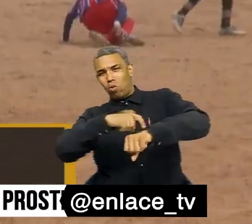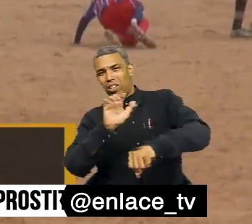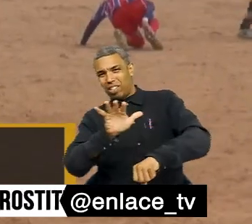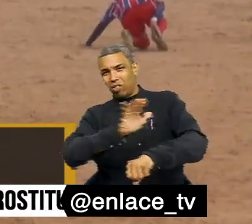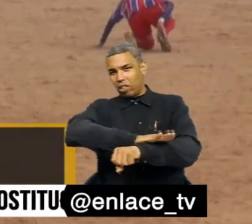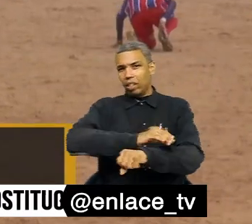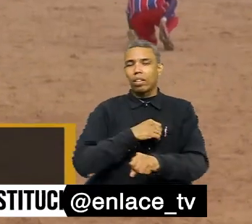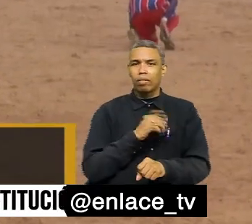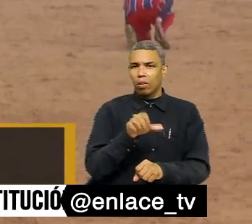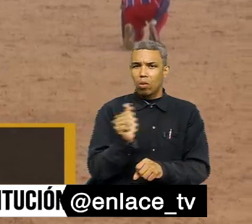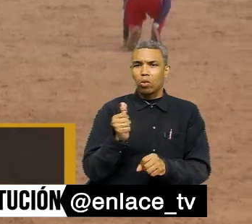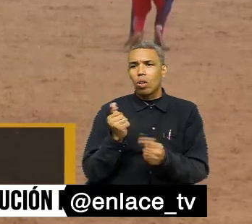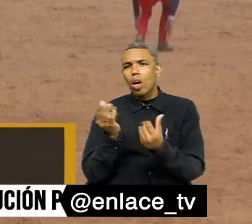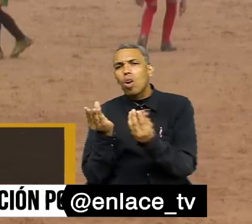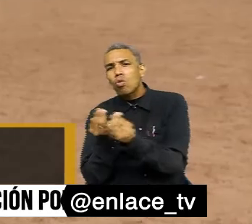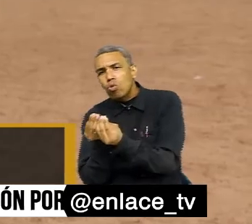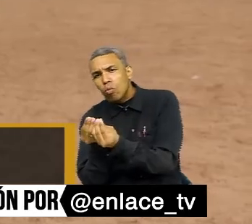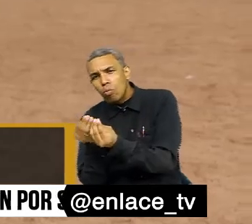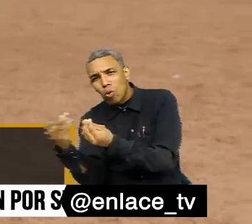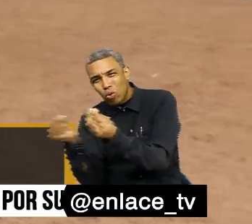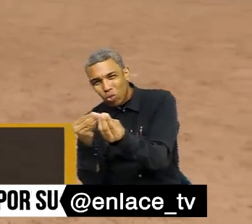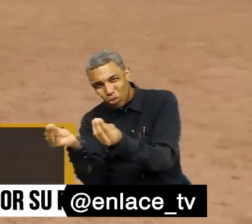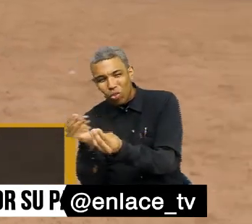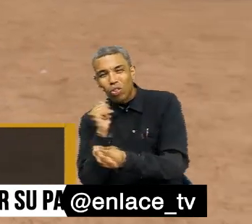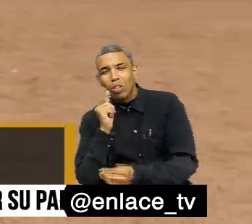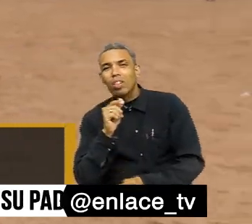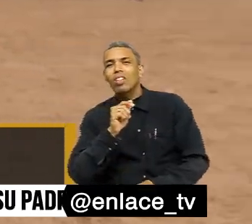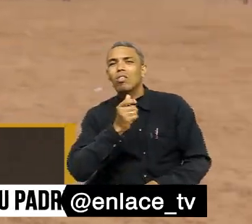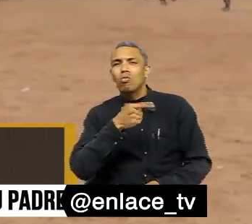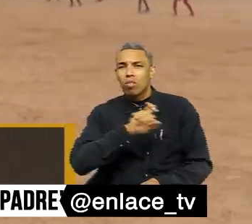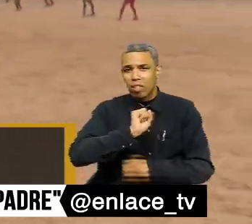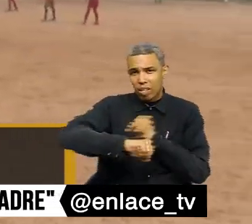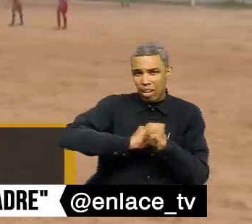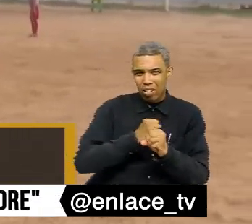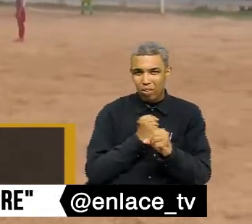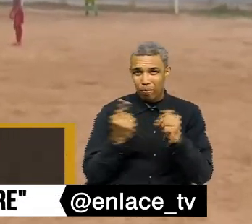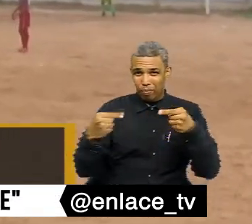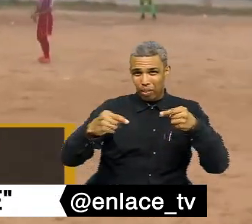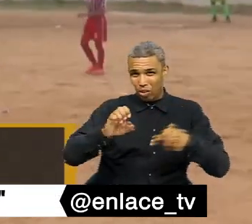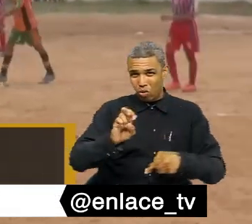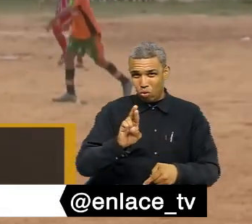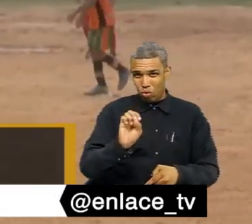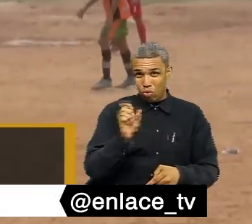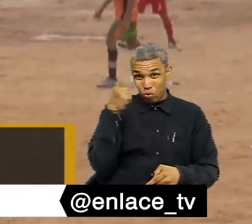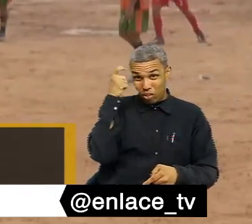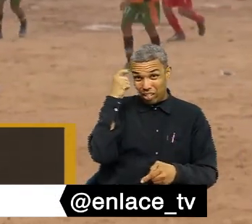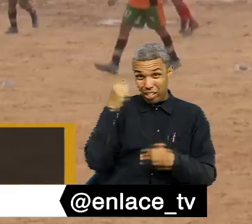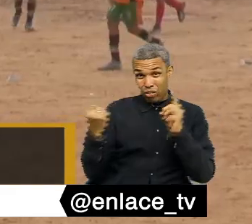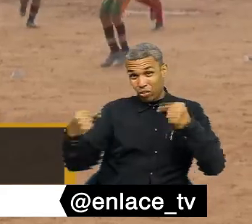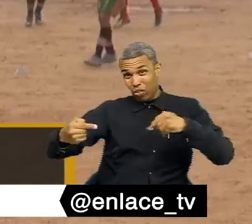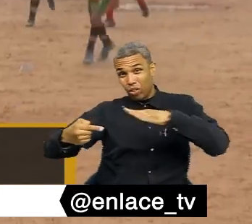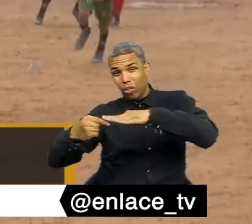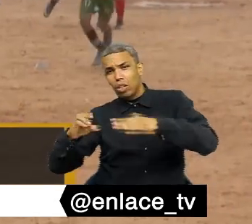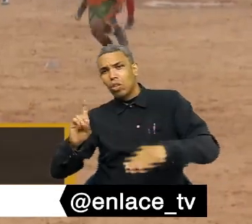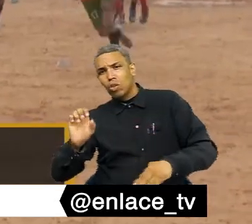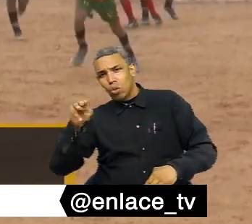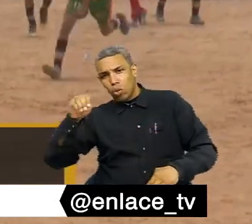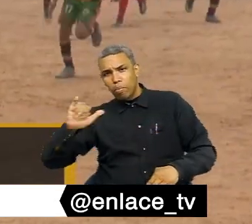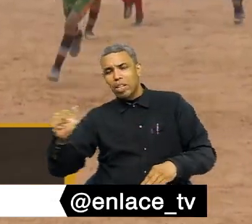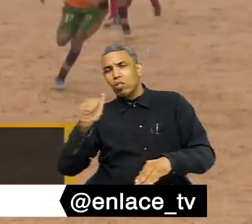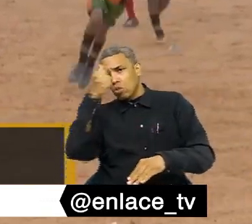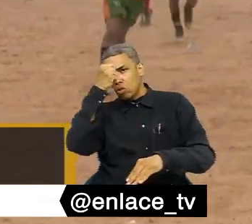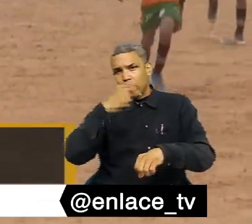en la categoría sub-16 para el domingo 6 de noviembre, Oro Negro, Dominio Aurinegro en el estadio Daniel Villa Zapata el domingo a las 3 de la